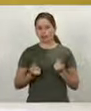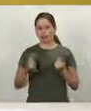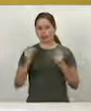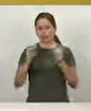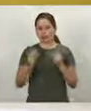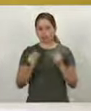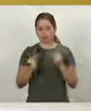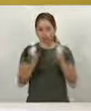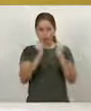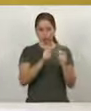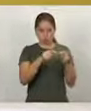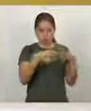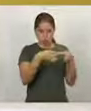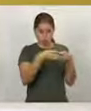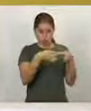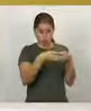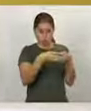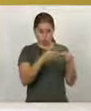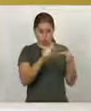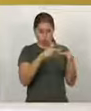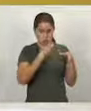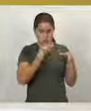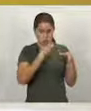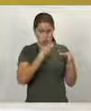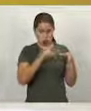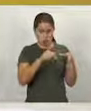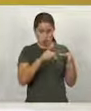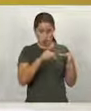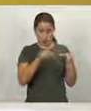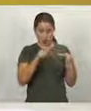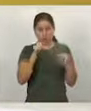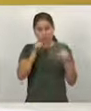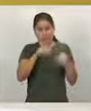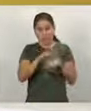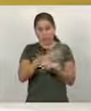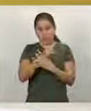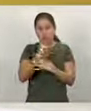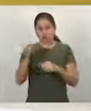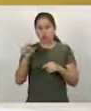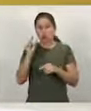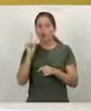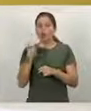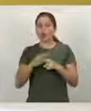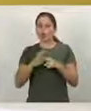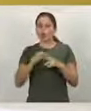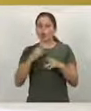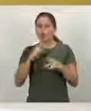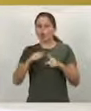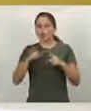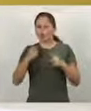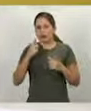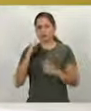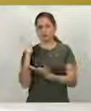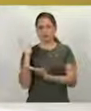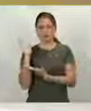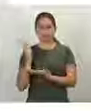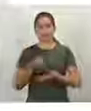de los asaltantes la llamamos una prisión fecunda. Observemos la